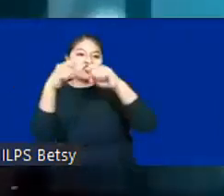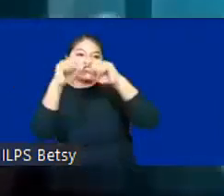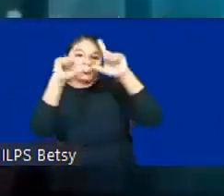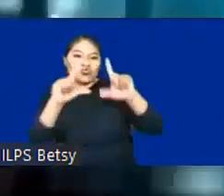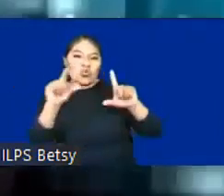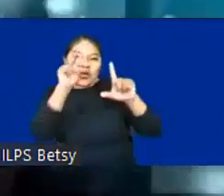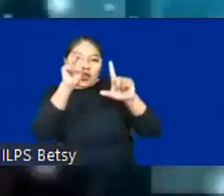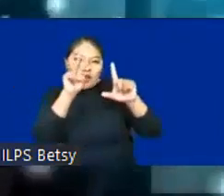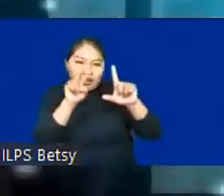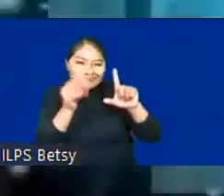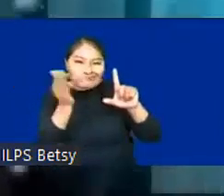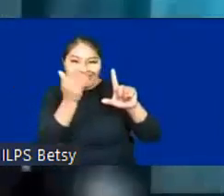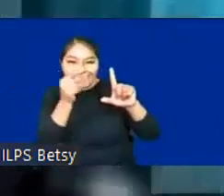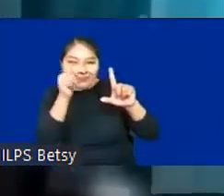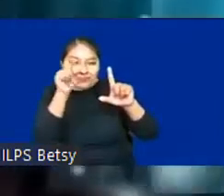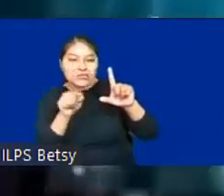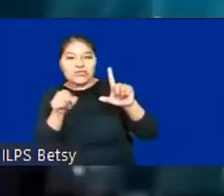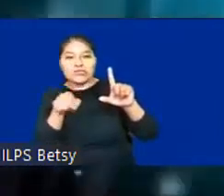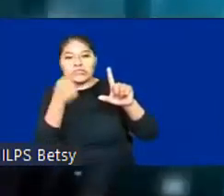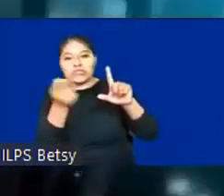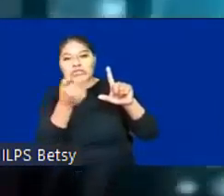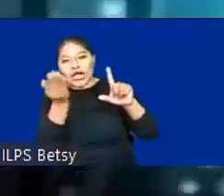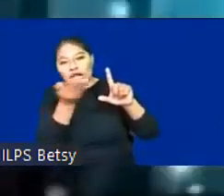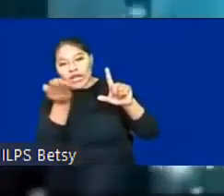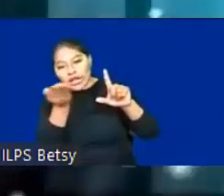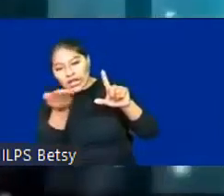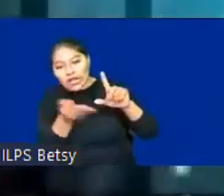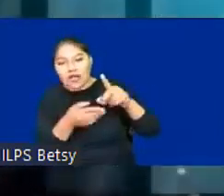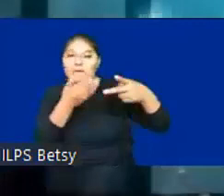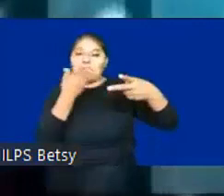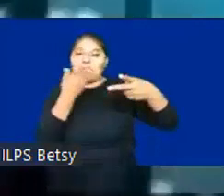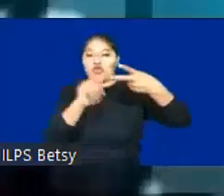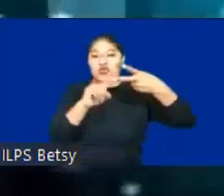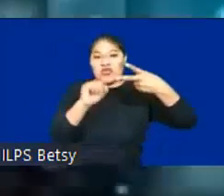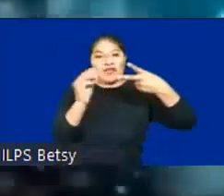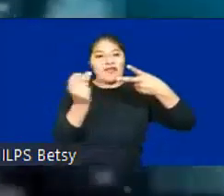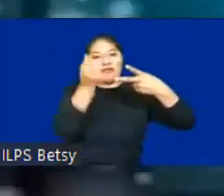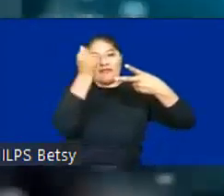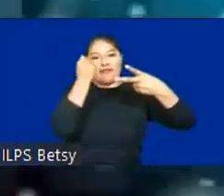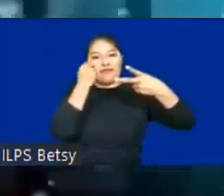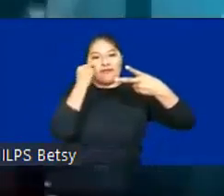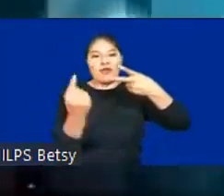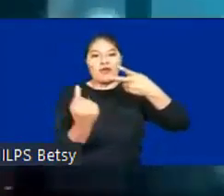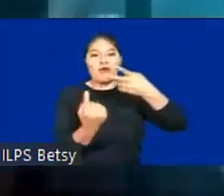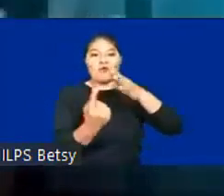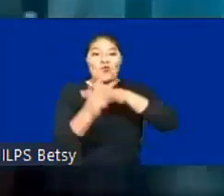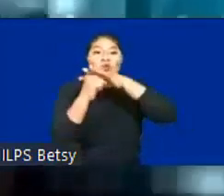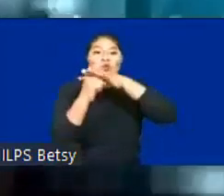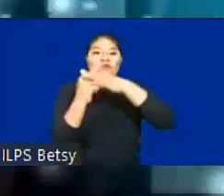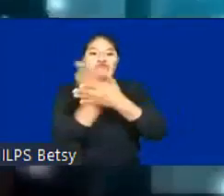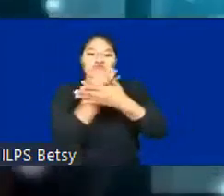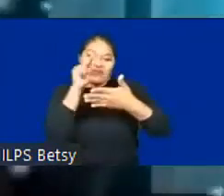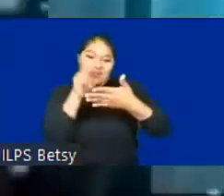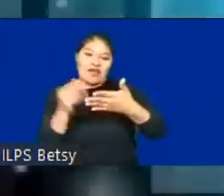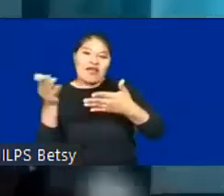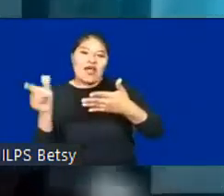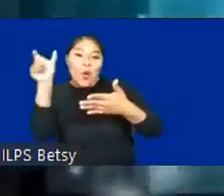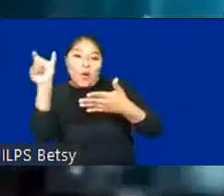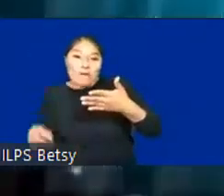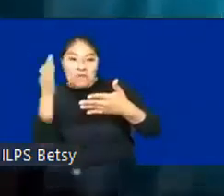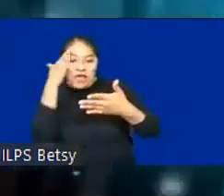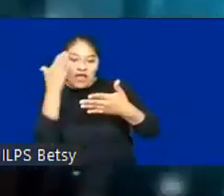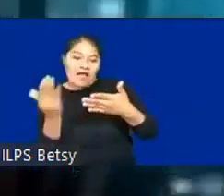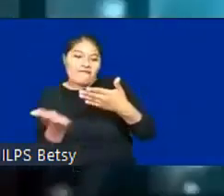sencilla la notificación como tal. Entonces, es importante este proyecto de casilla electrónica. Hay un proyecto